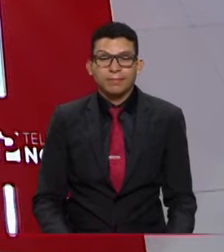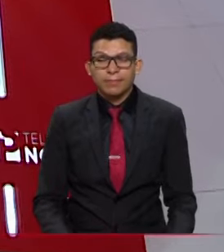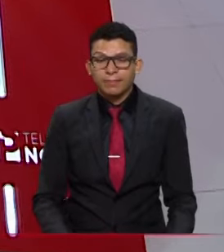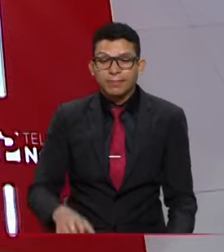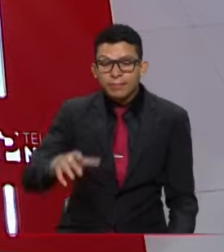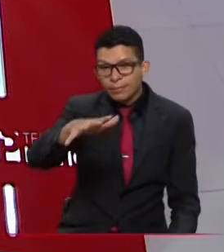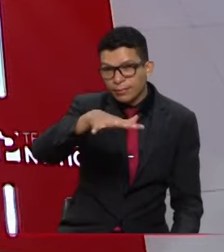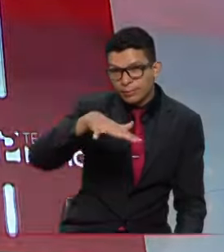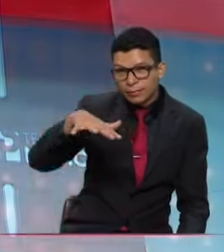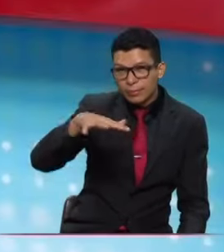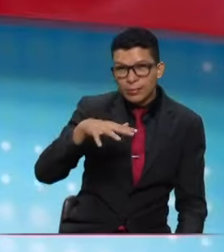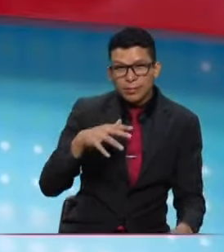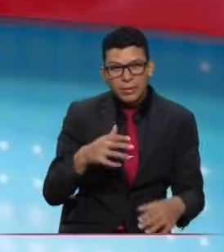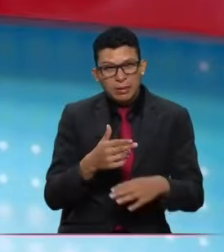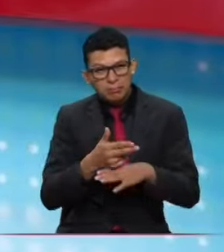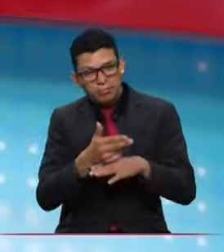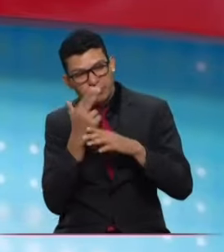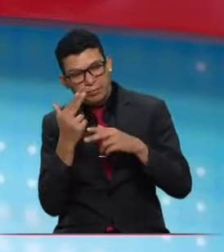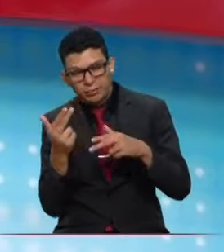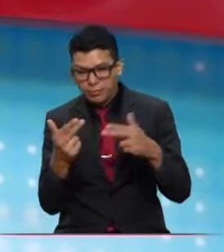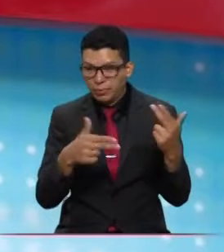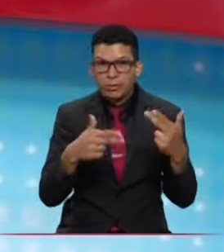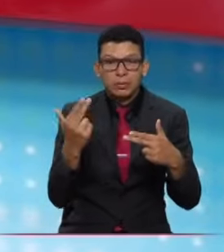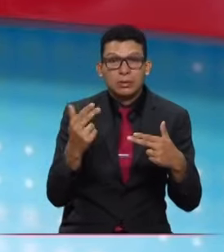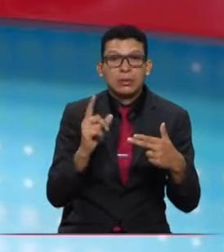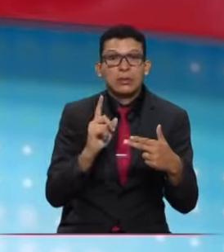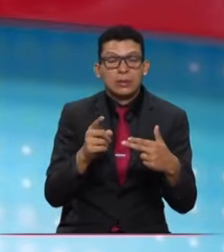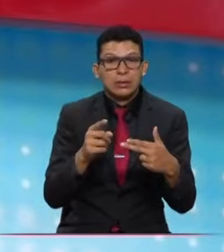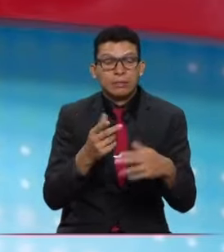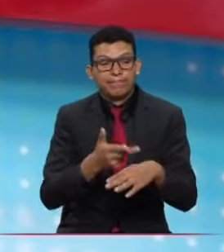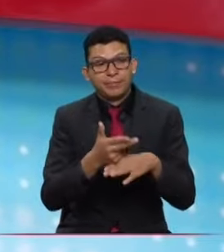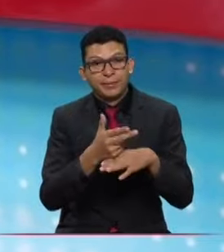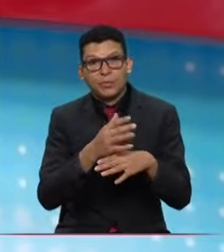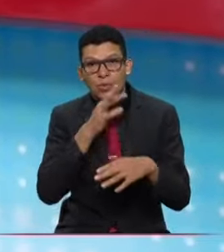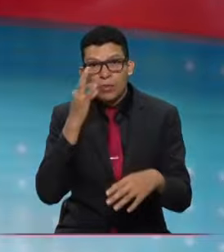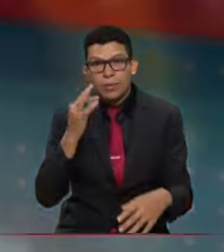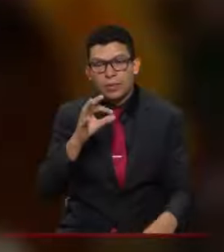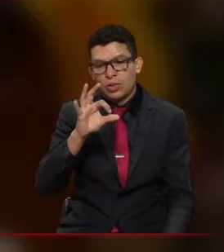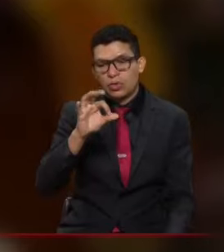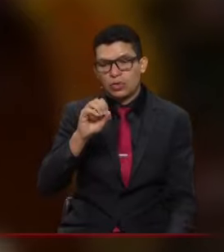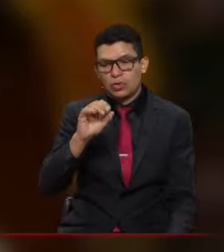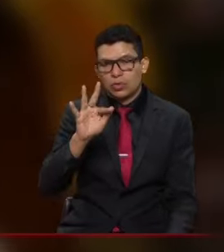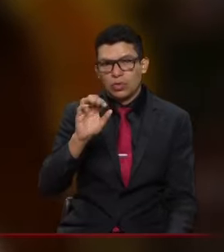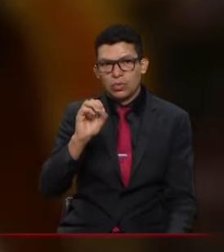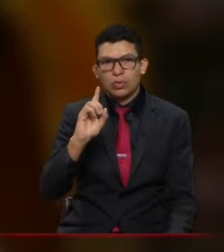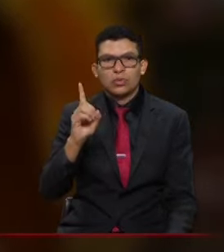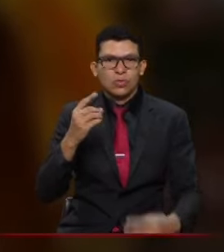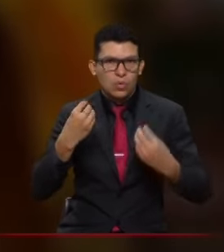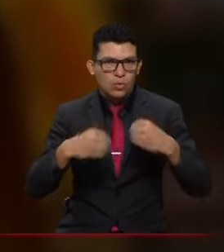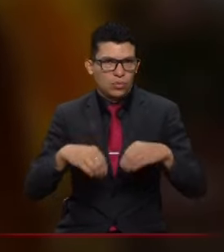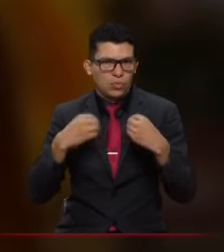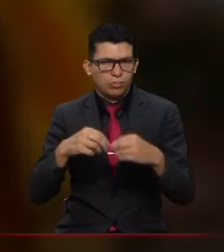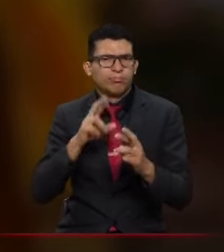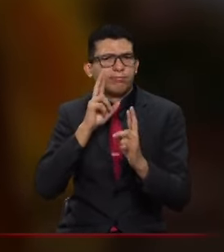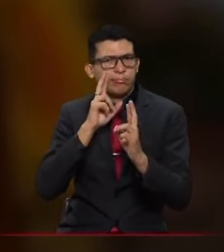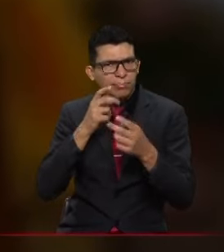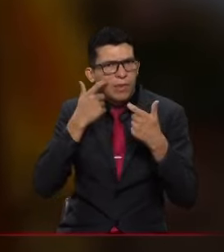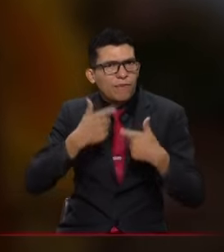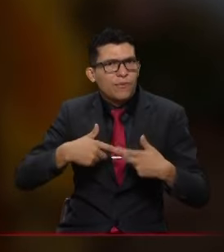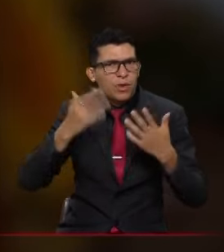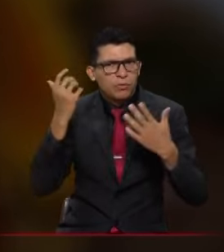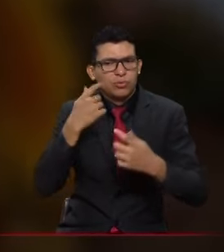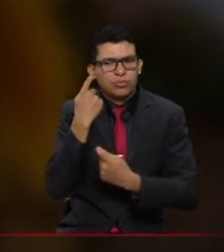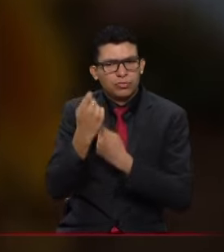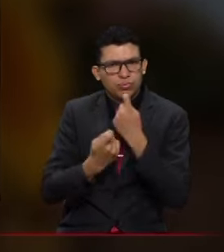medio de un ataque a tiros, Cindy, fue asesinado Javier Soto Velasco, un reconocido empresario del municipio de Tuluá, quien fue blanco de varios